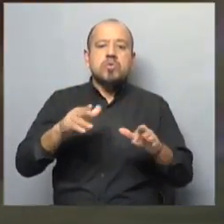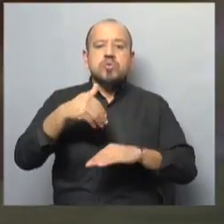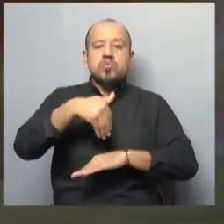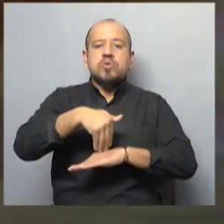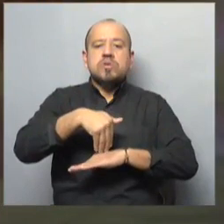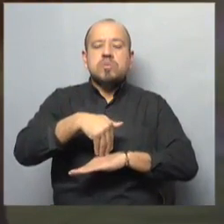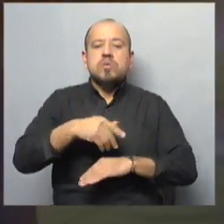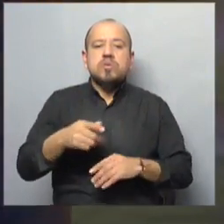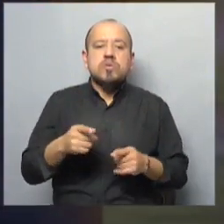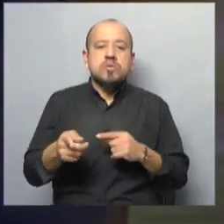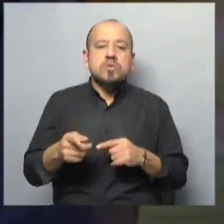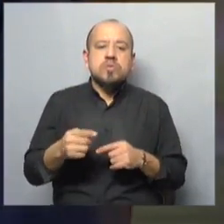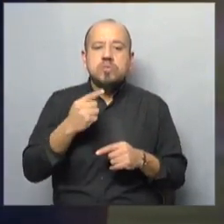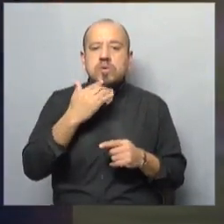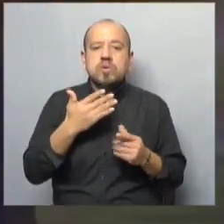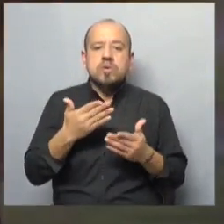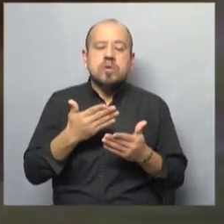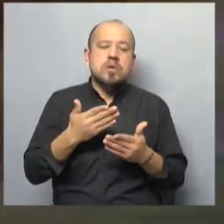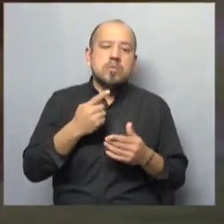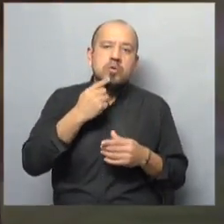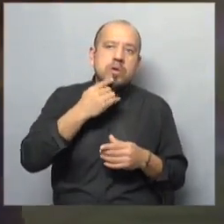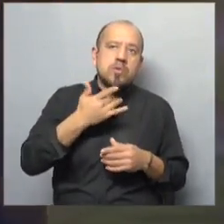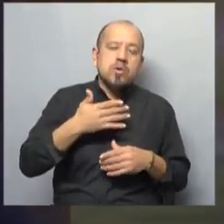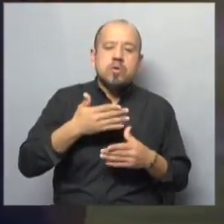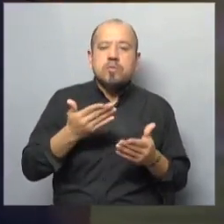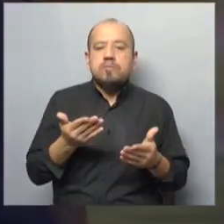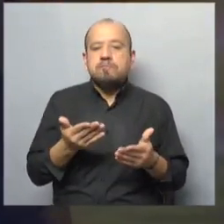hitos, por ejemplo,